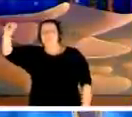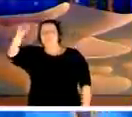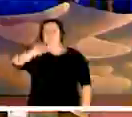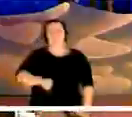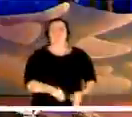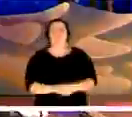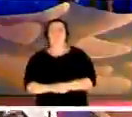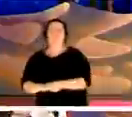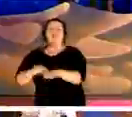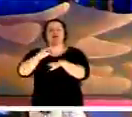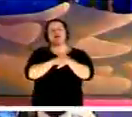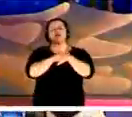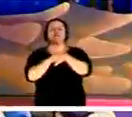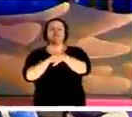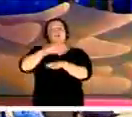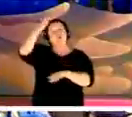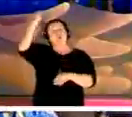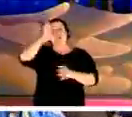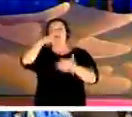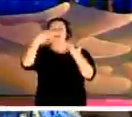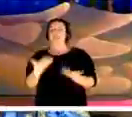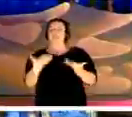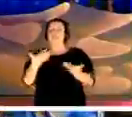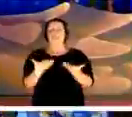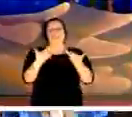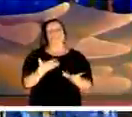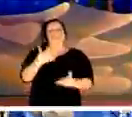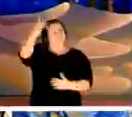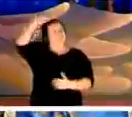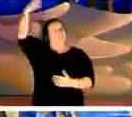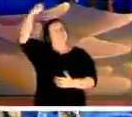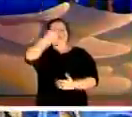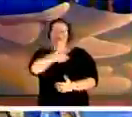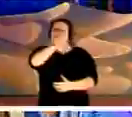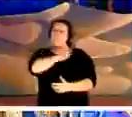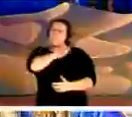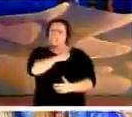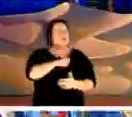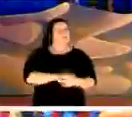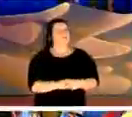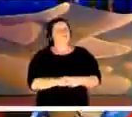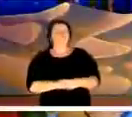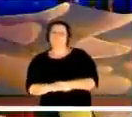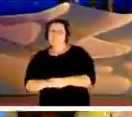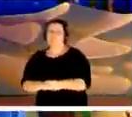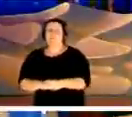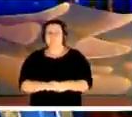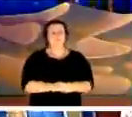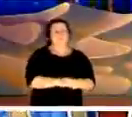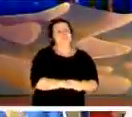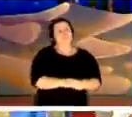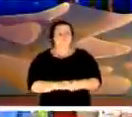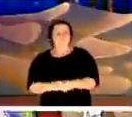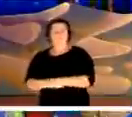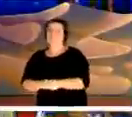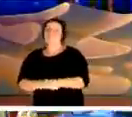Oh, amigo Felipe, en el reino de España no pegan